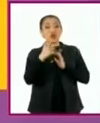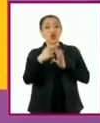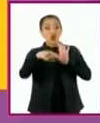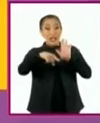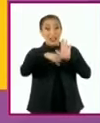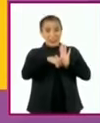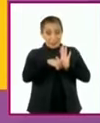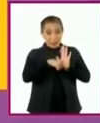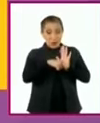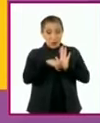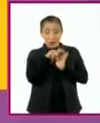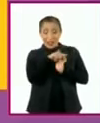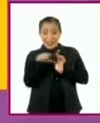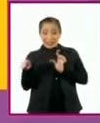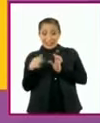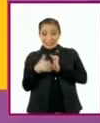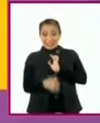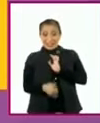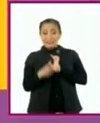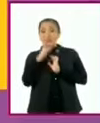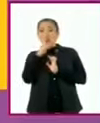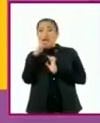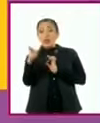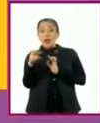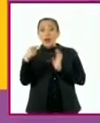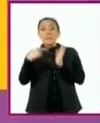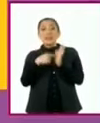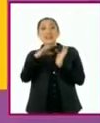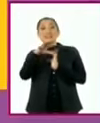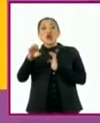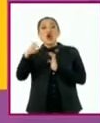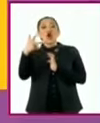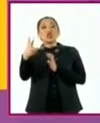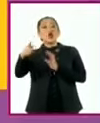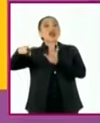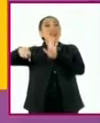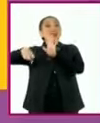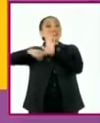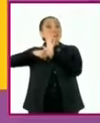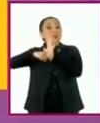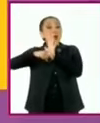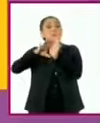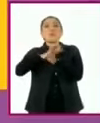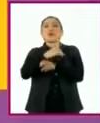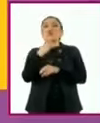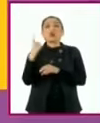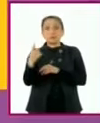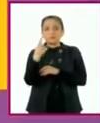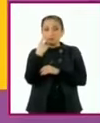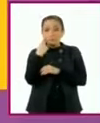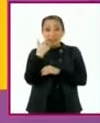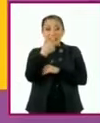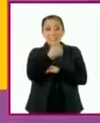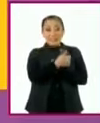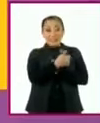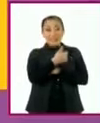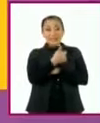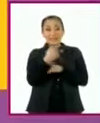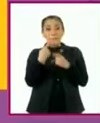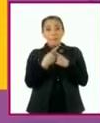negativo entre 6 es igual a 1508 negativo, porque 6